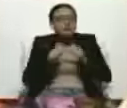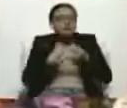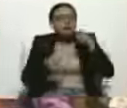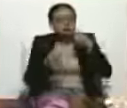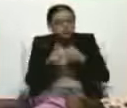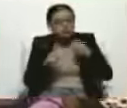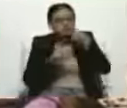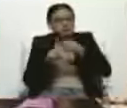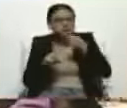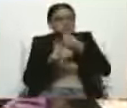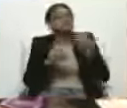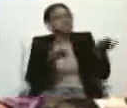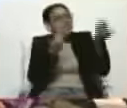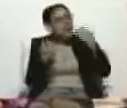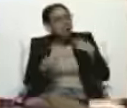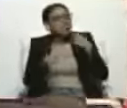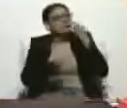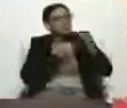que hasta ahora tenemos.